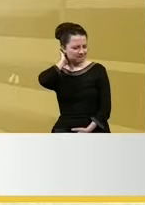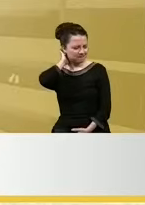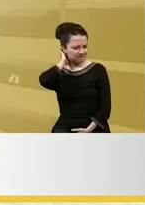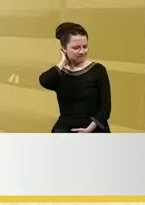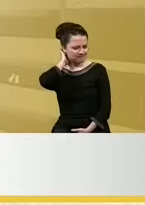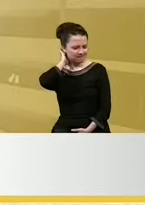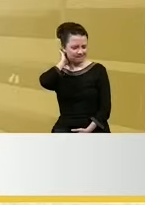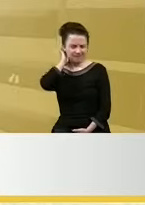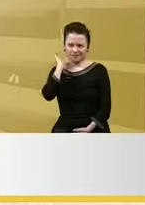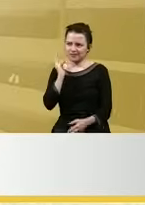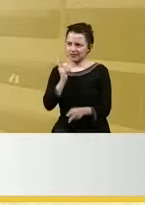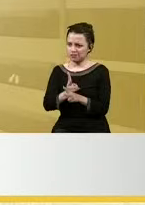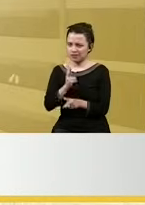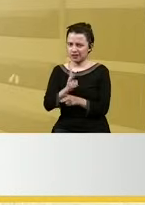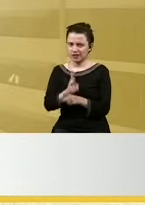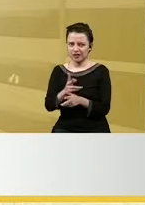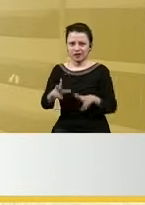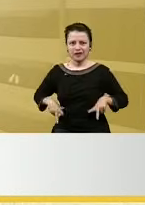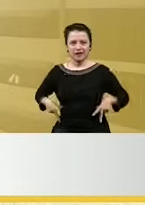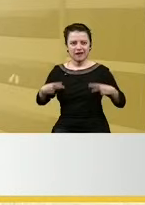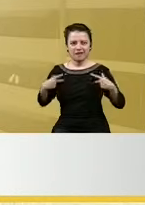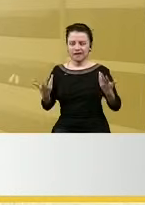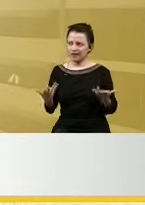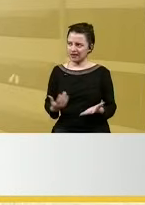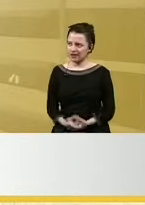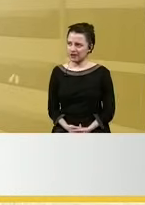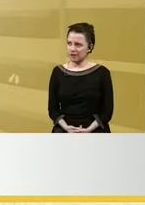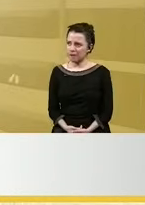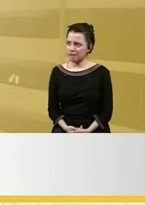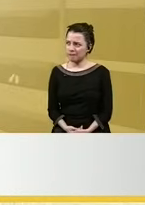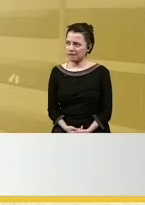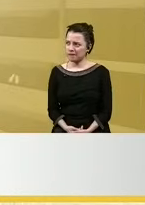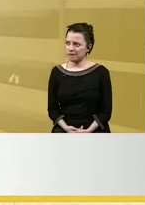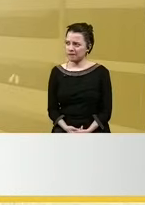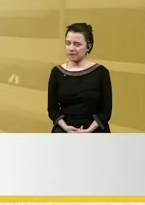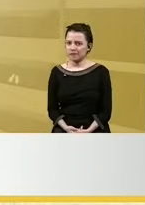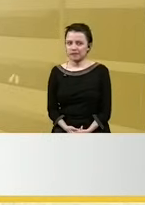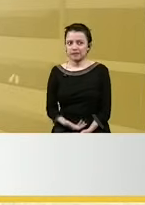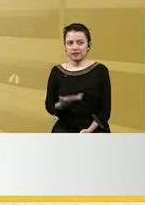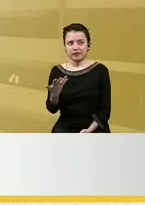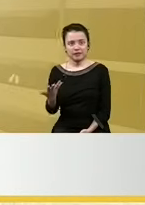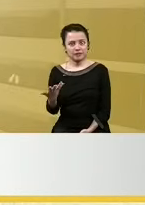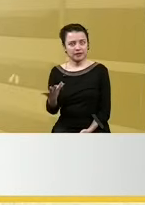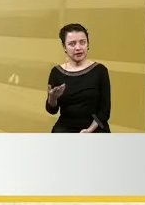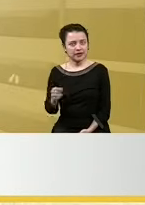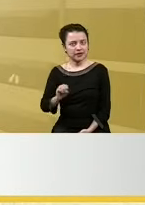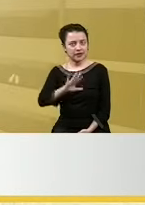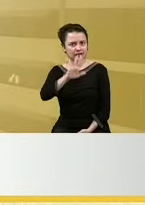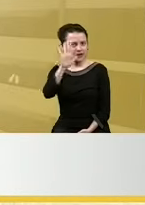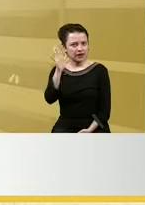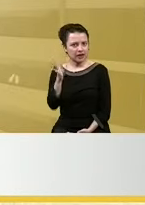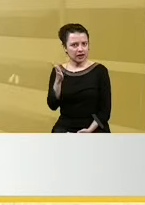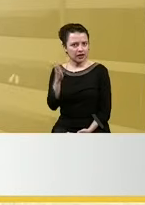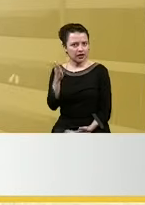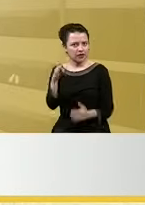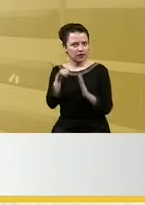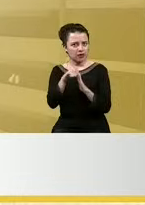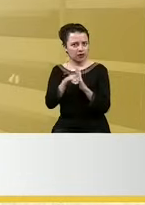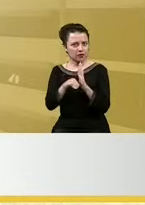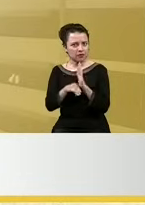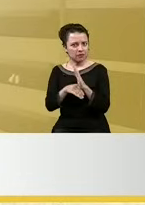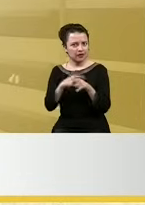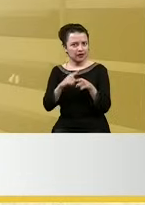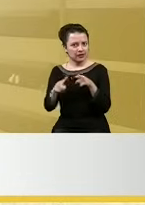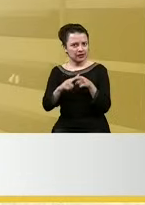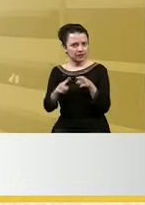que pone en peligro su vida, Juan. Sí, además eso, pues claramente viola el reglamento de Transmilenio, pone en